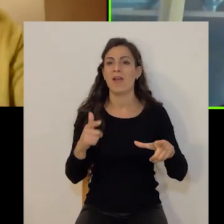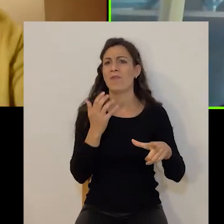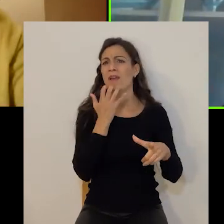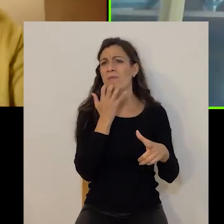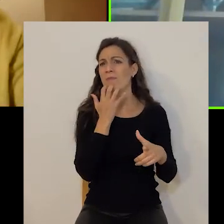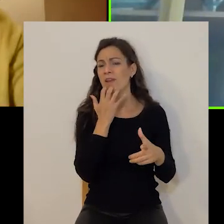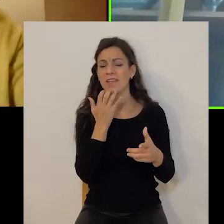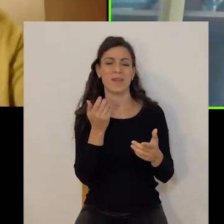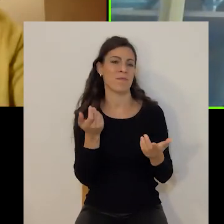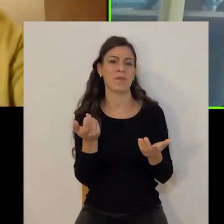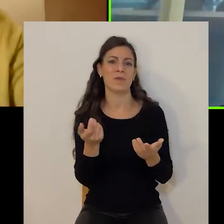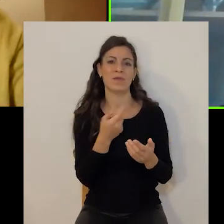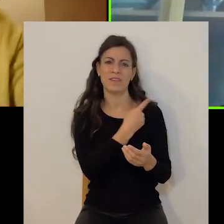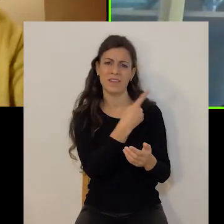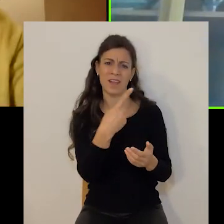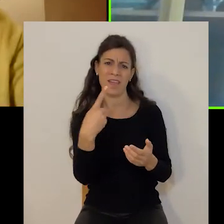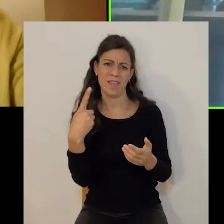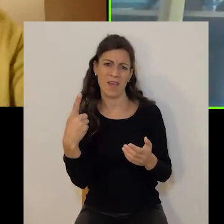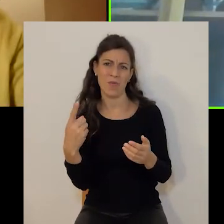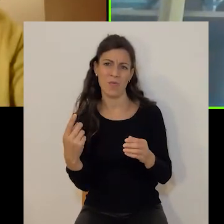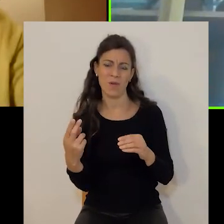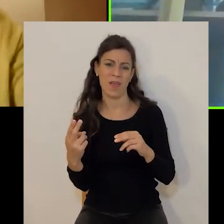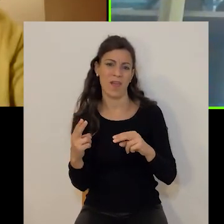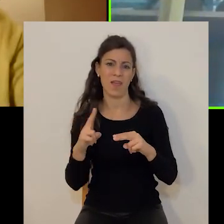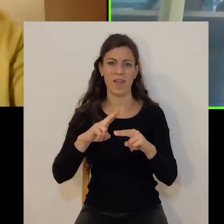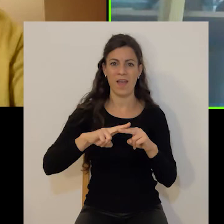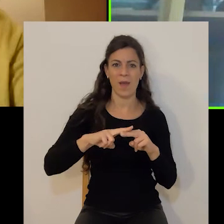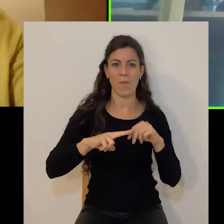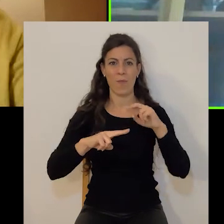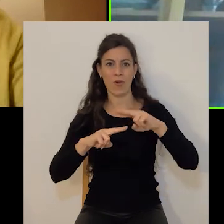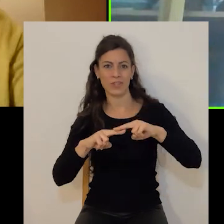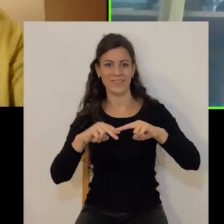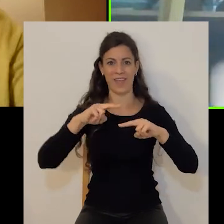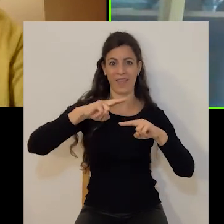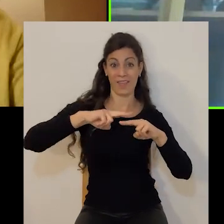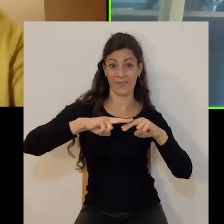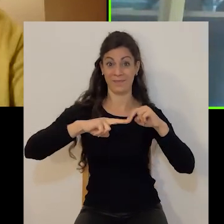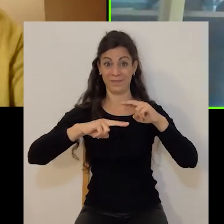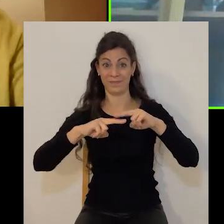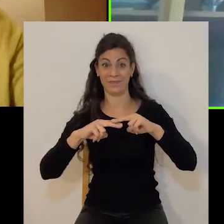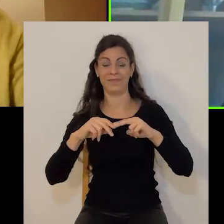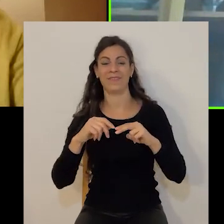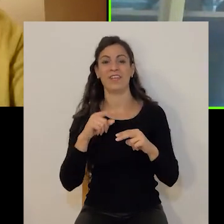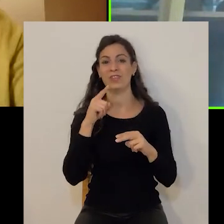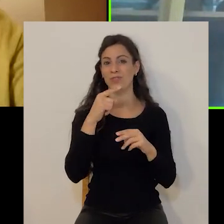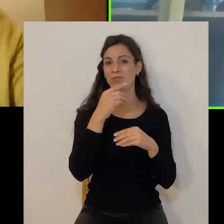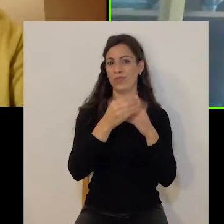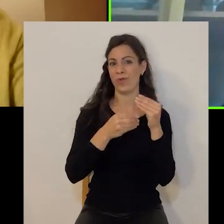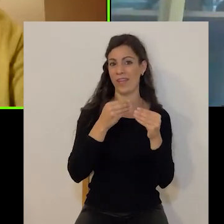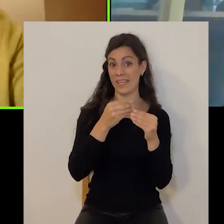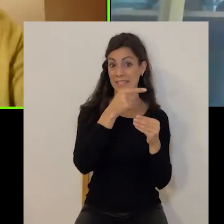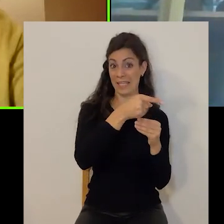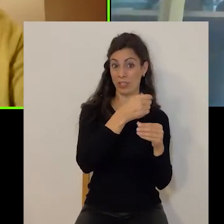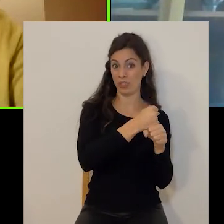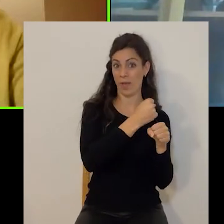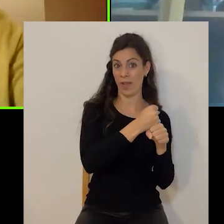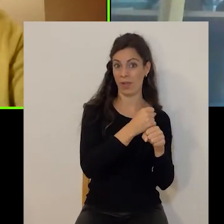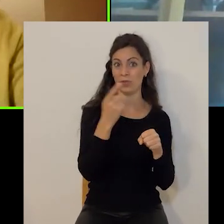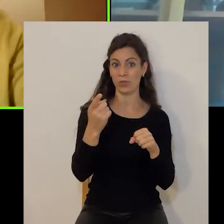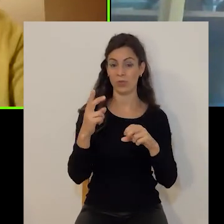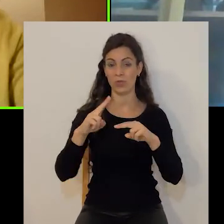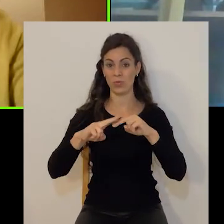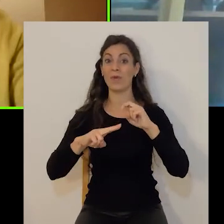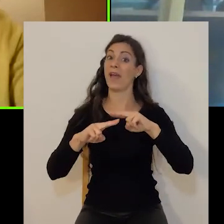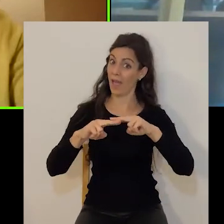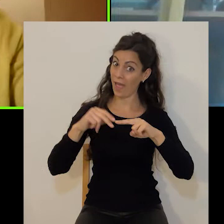puede aportar y cada uno en su piececita aporta. Dice, cuando lo hayas hecho, lo aportas a la torre. Eso son experiencias